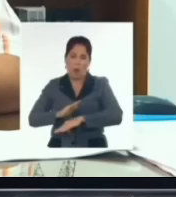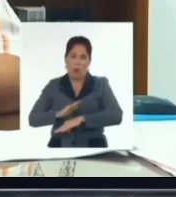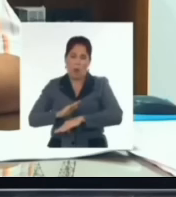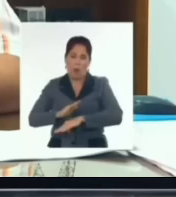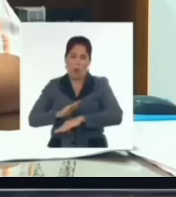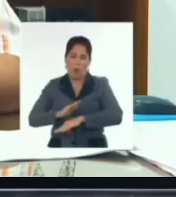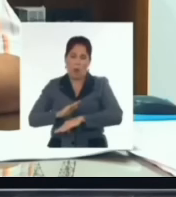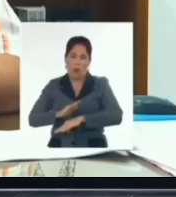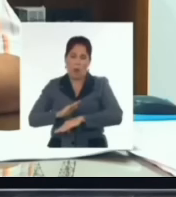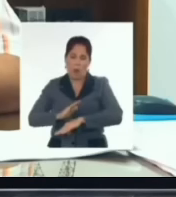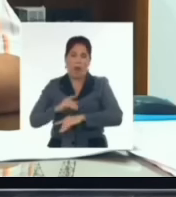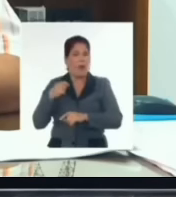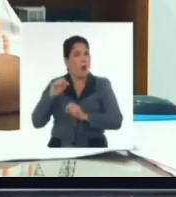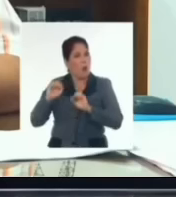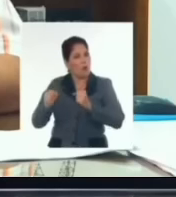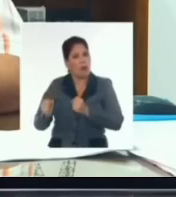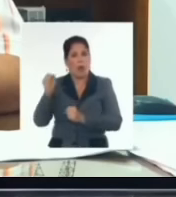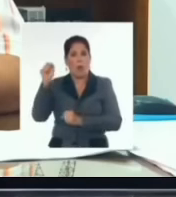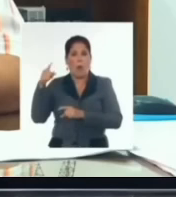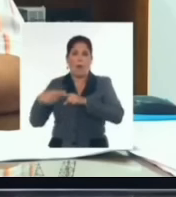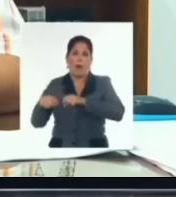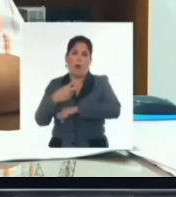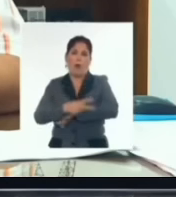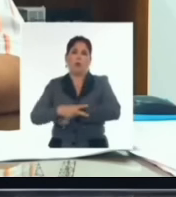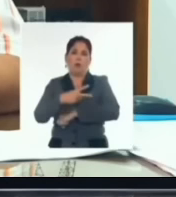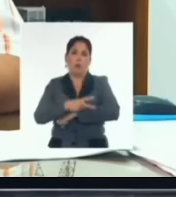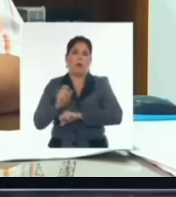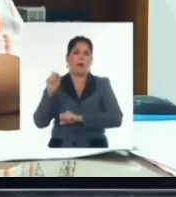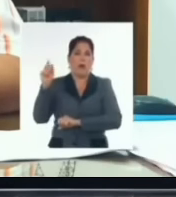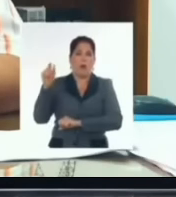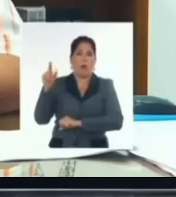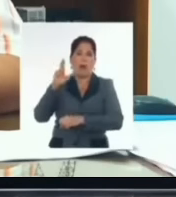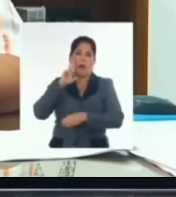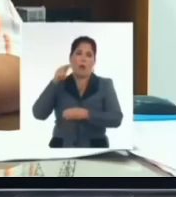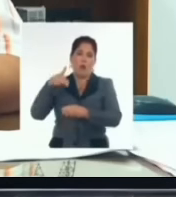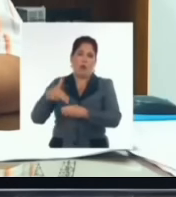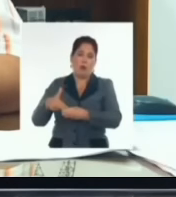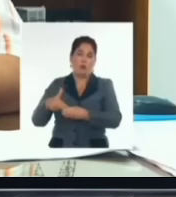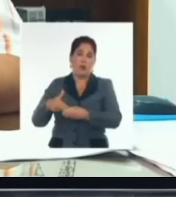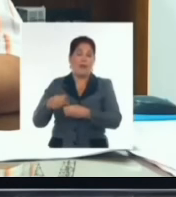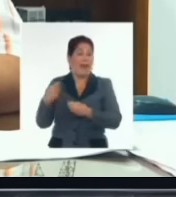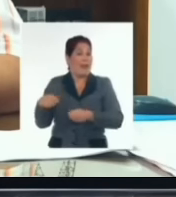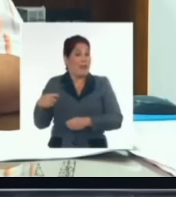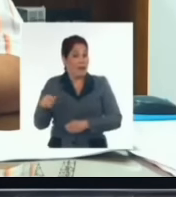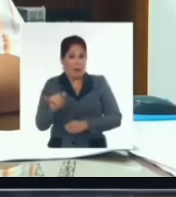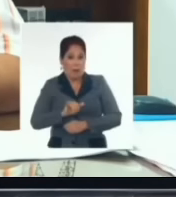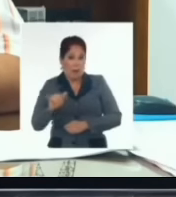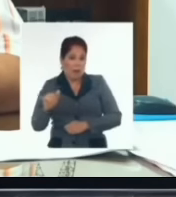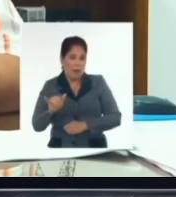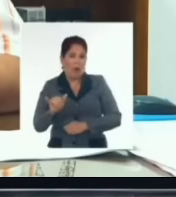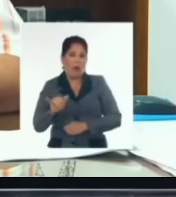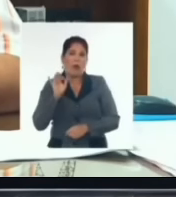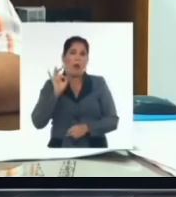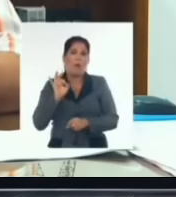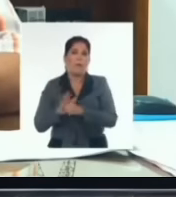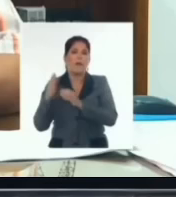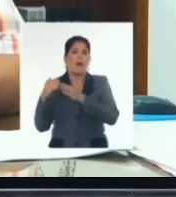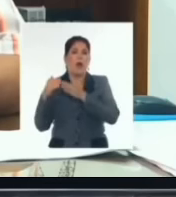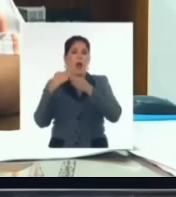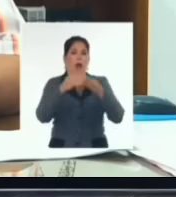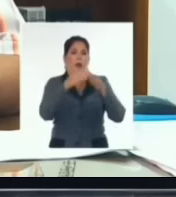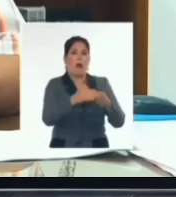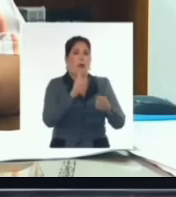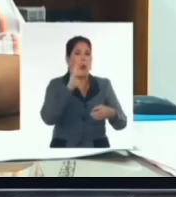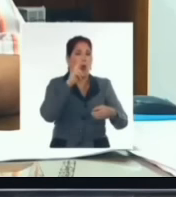ti yo no te fío pero ni un estamos y tenemos previsto que nos empiecen a arbar